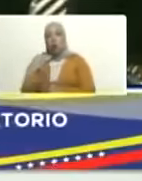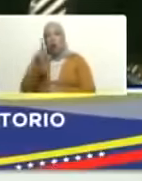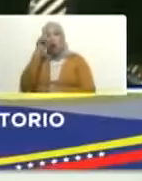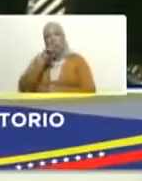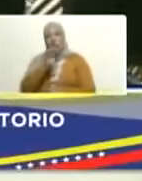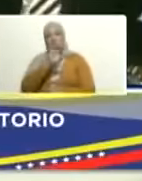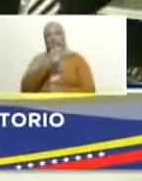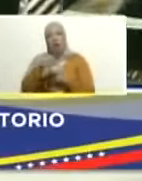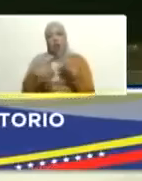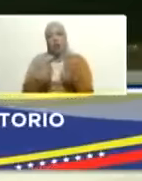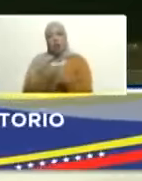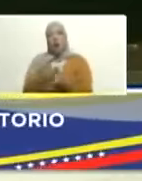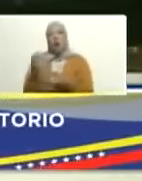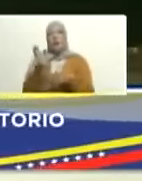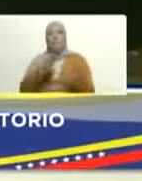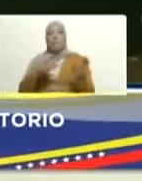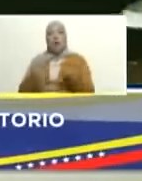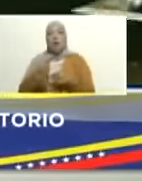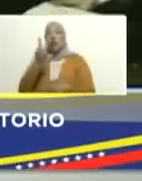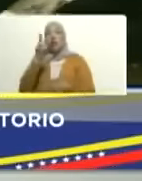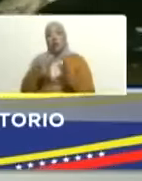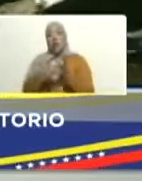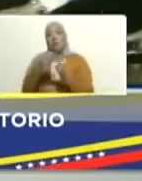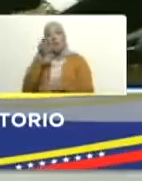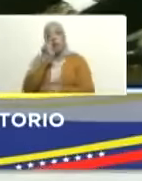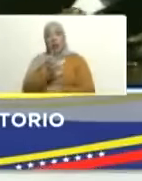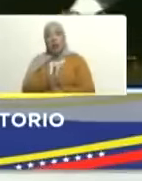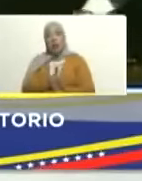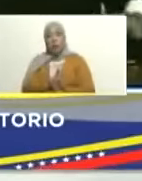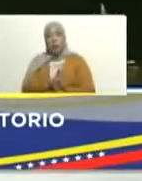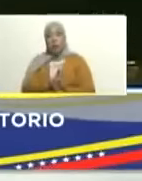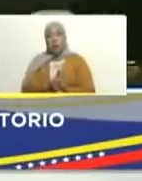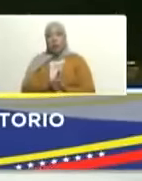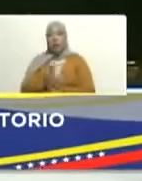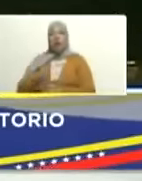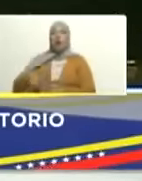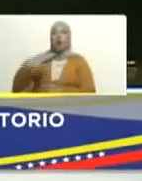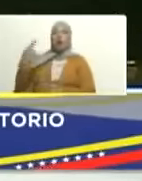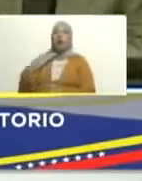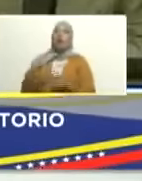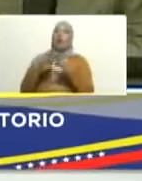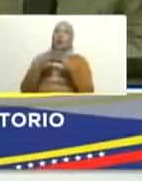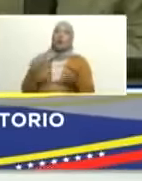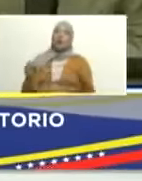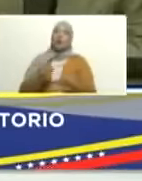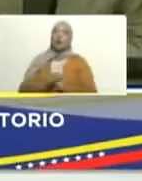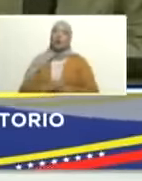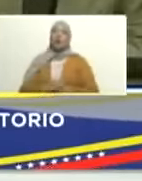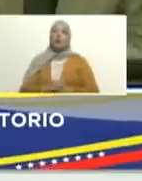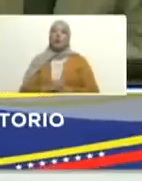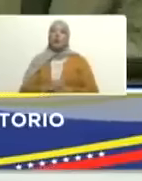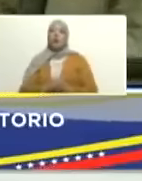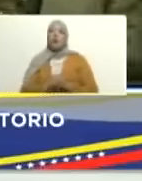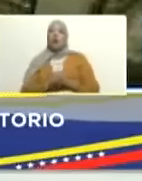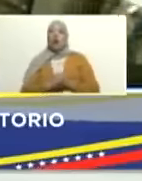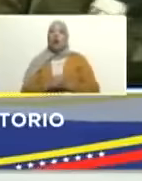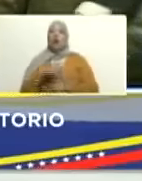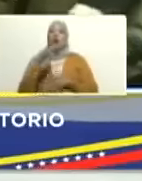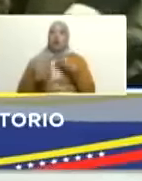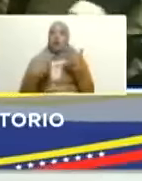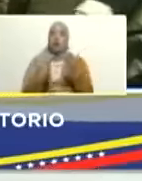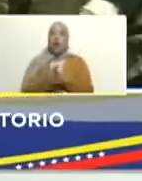enero, febrero, marzo 2003, y pasando todo, los desiertos,